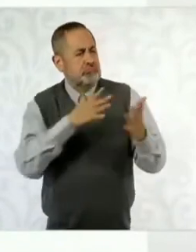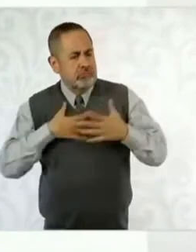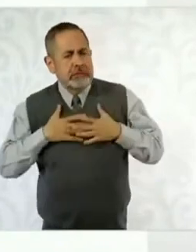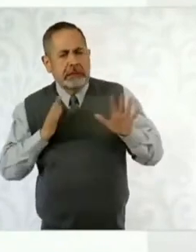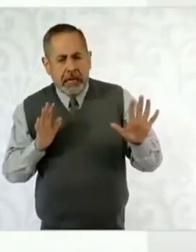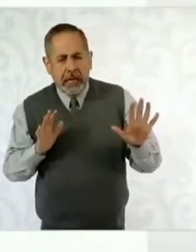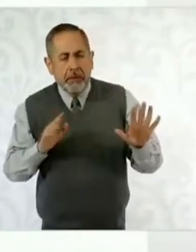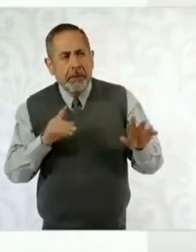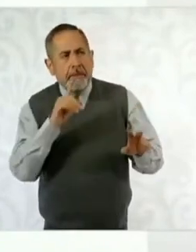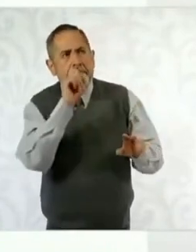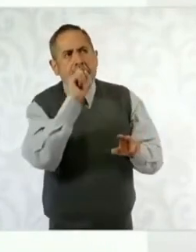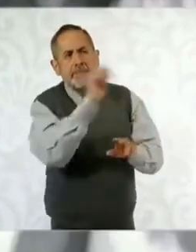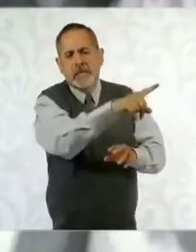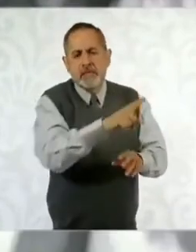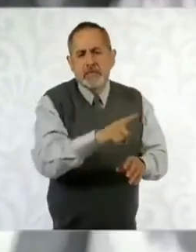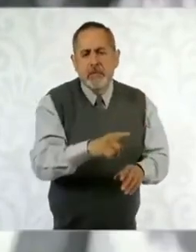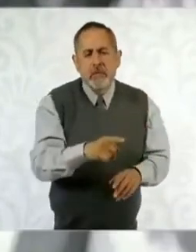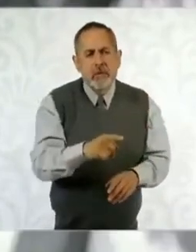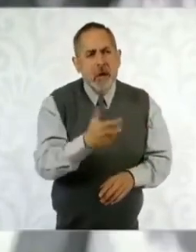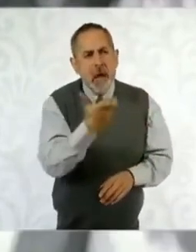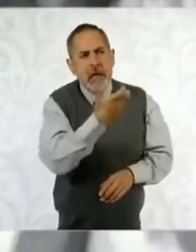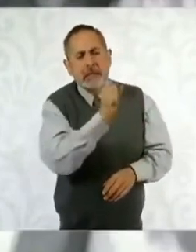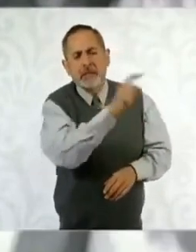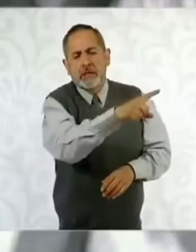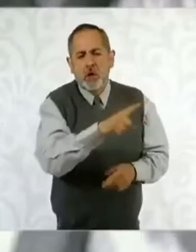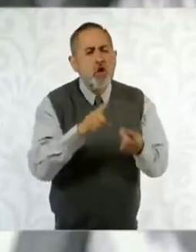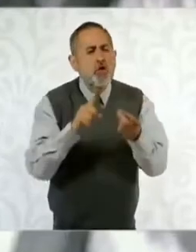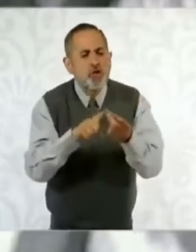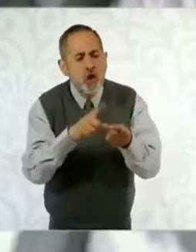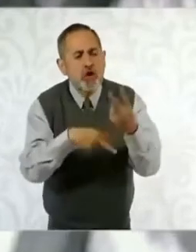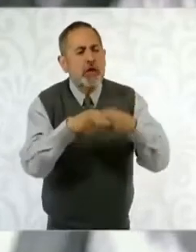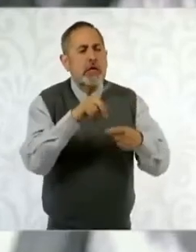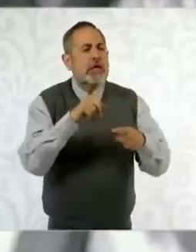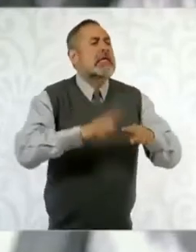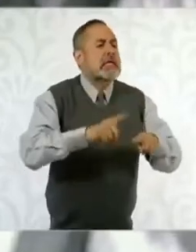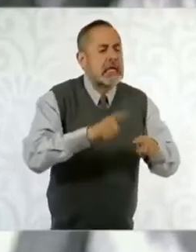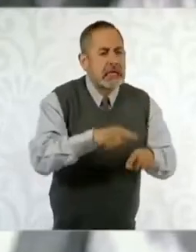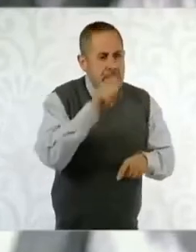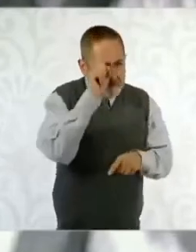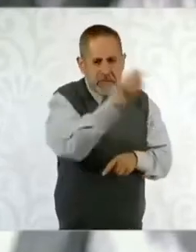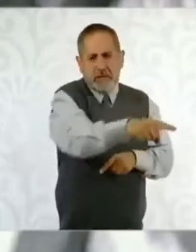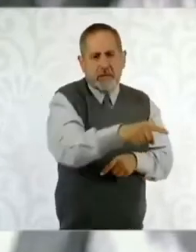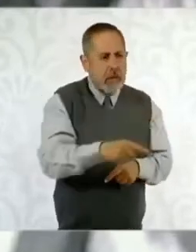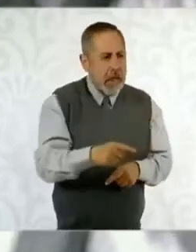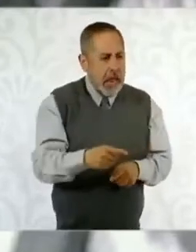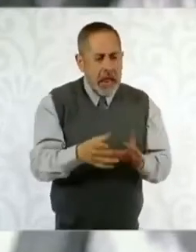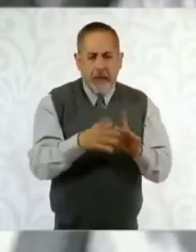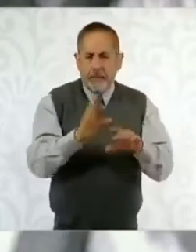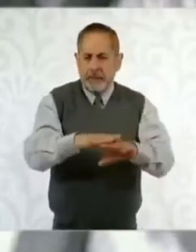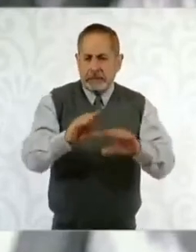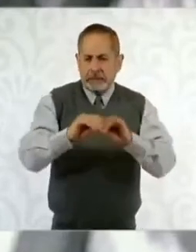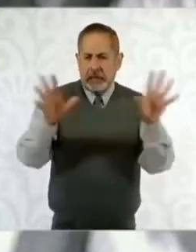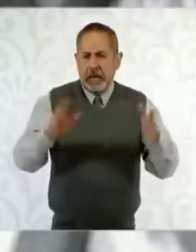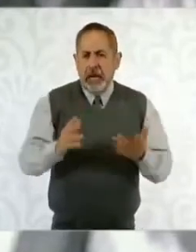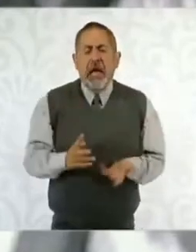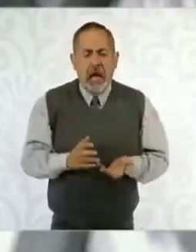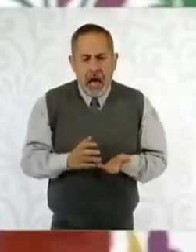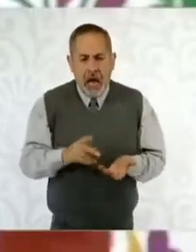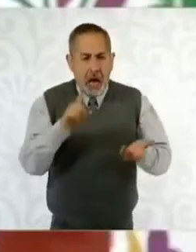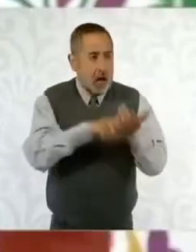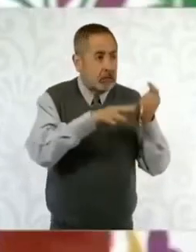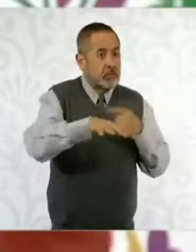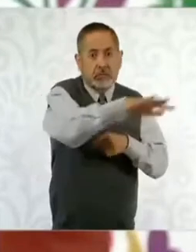Pero hay que explicar dónde está el consumo y por qué está el consumo allá, porque también es un problema de